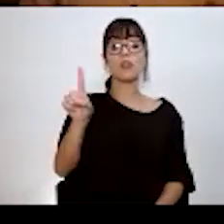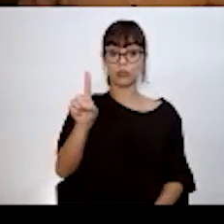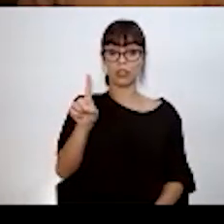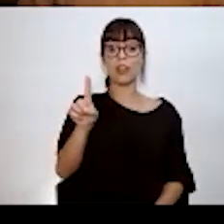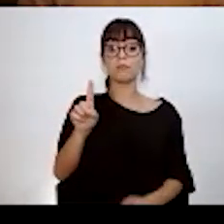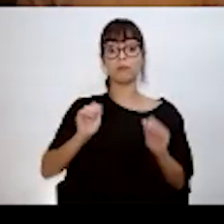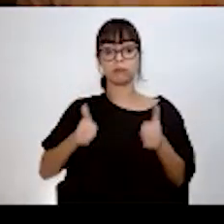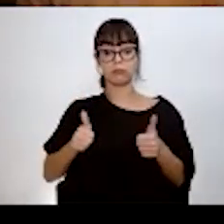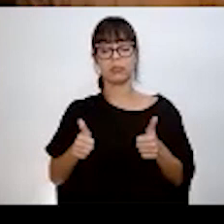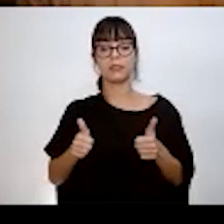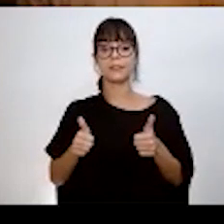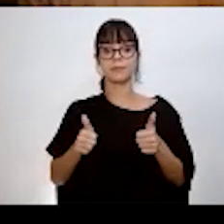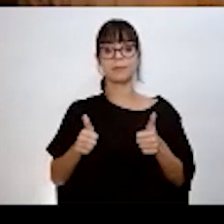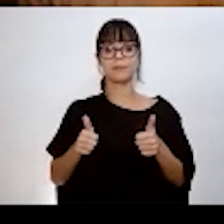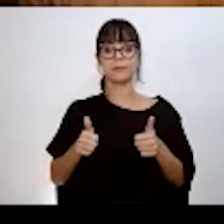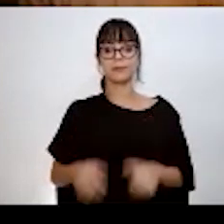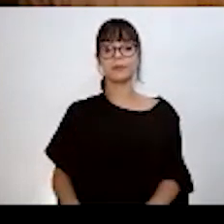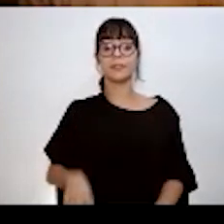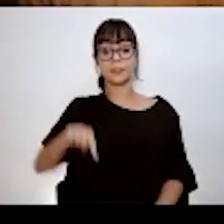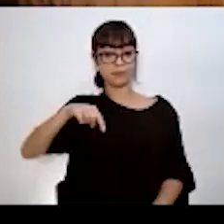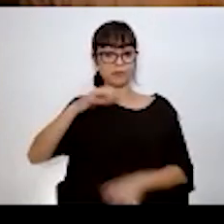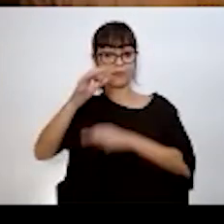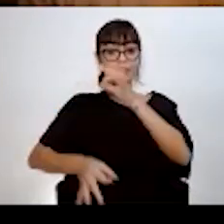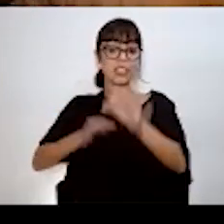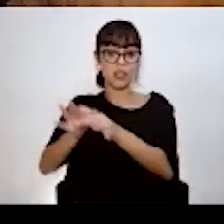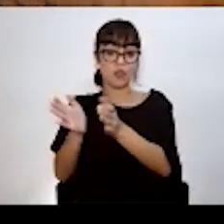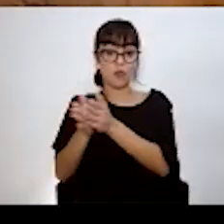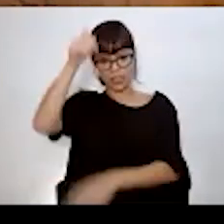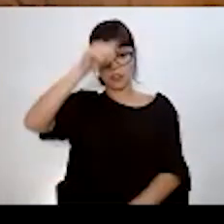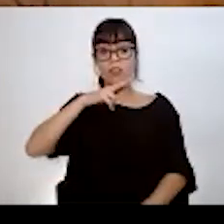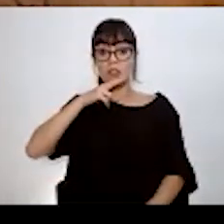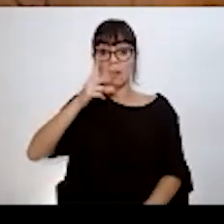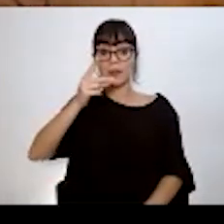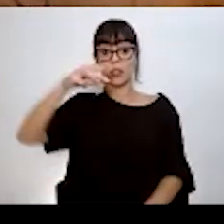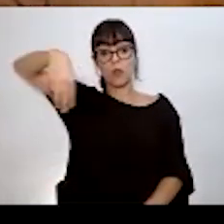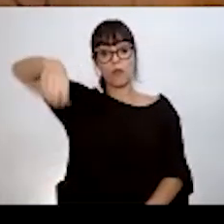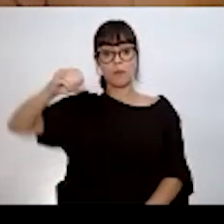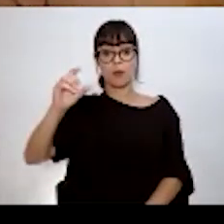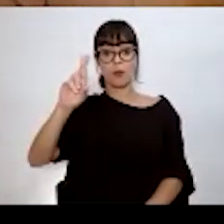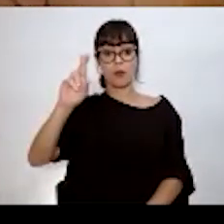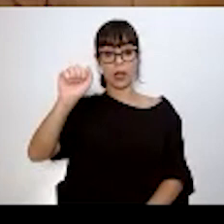presentar Jacob Morales en este mismo siglo de conferencia.